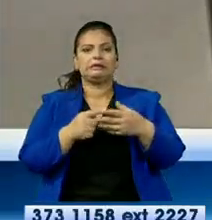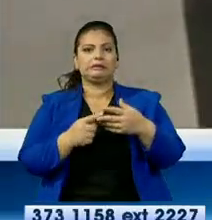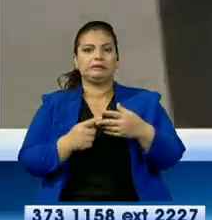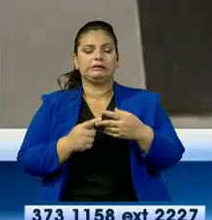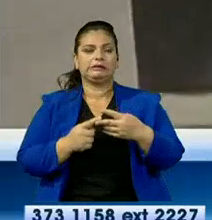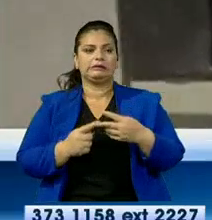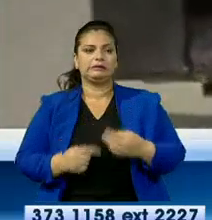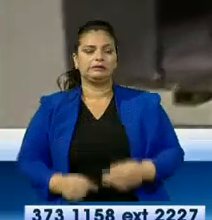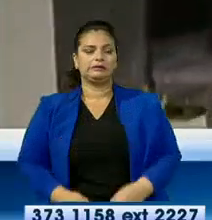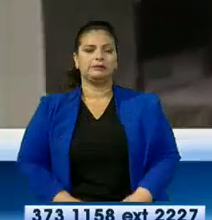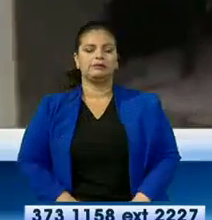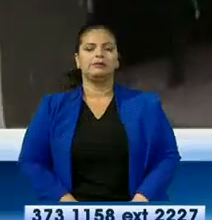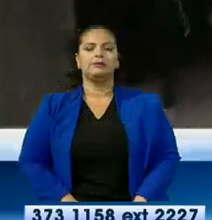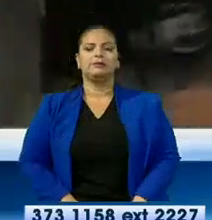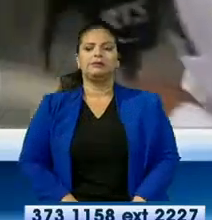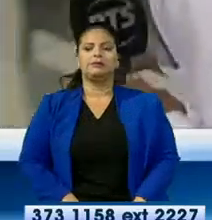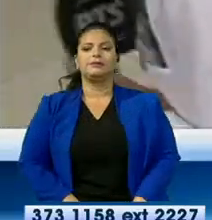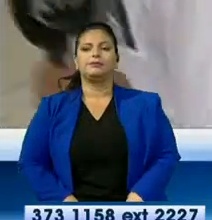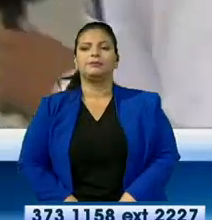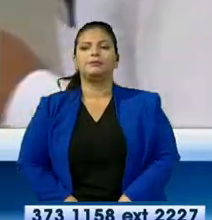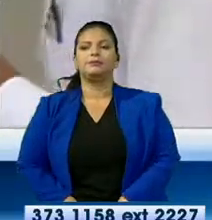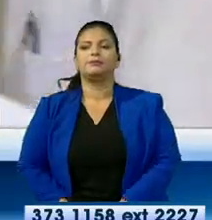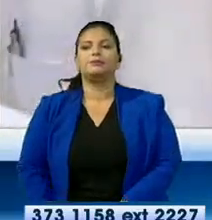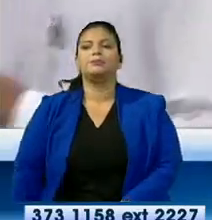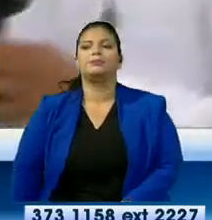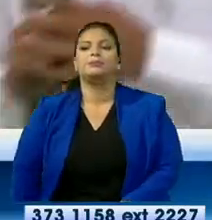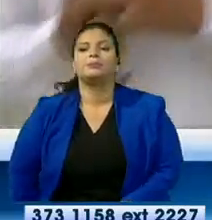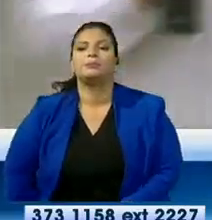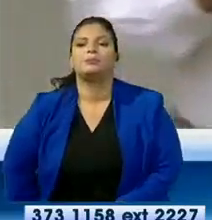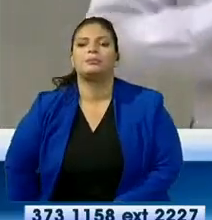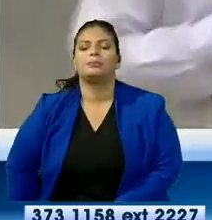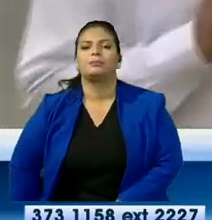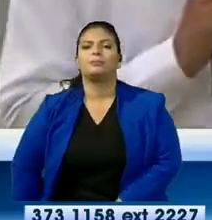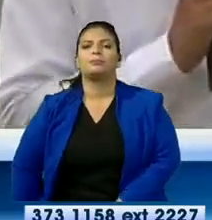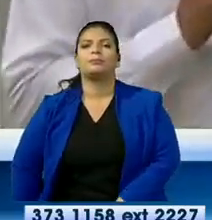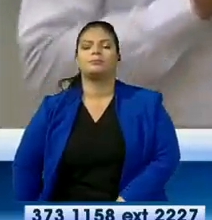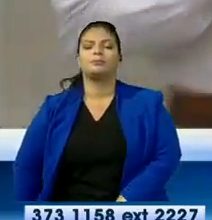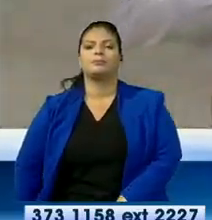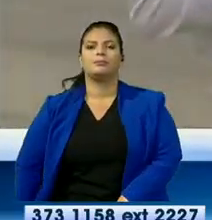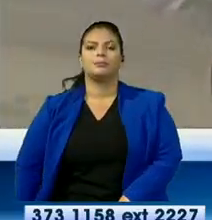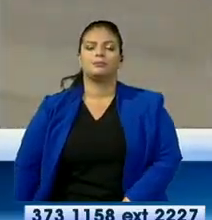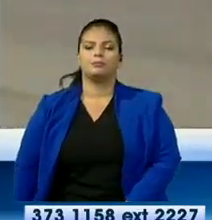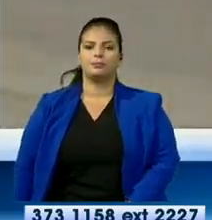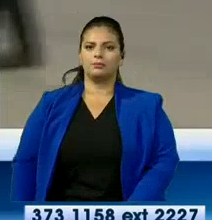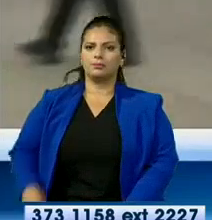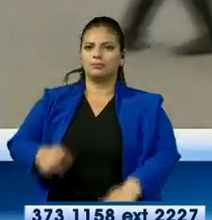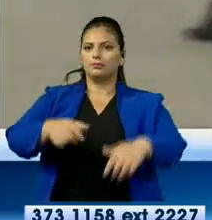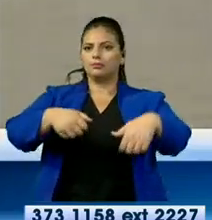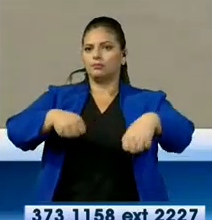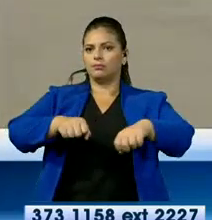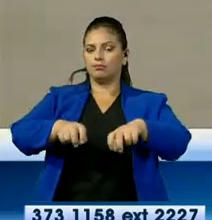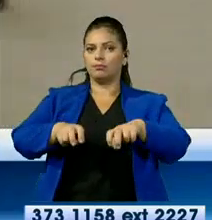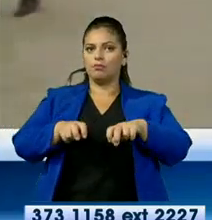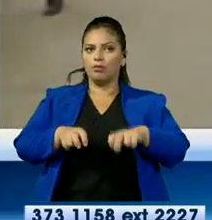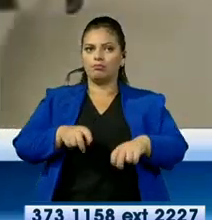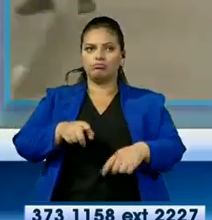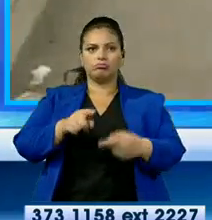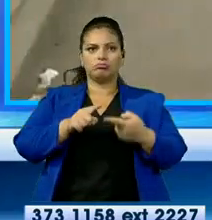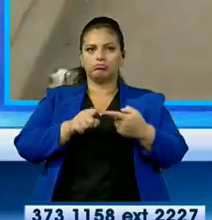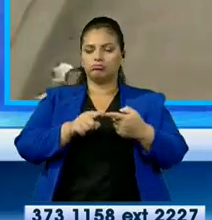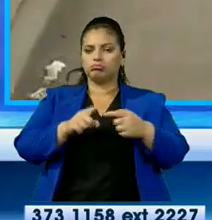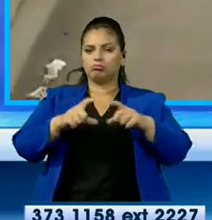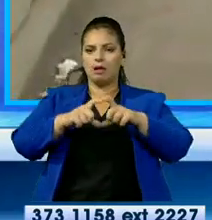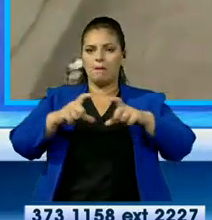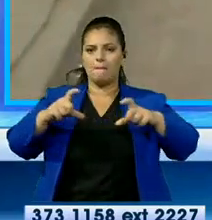de una tricimoto. Como podemos apreciar a primera instancia, no hay placa e incluso parte